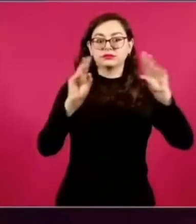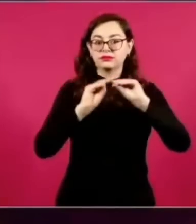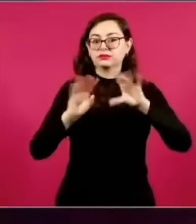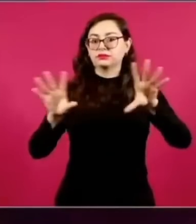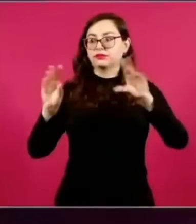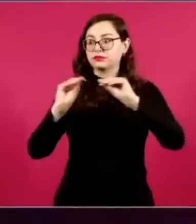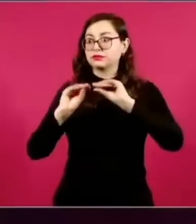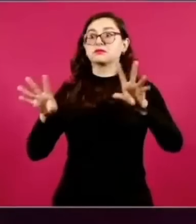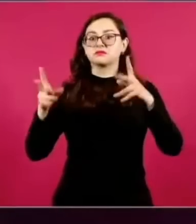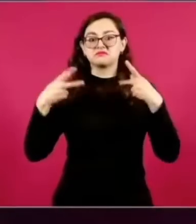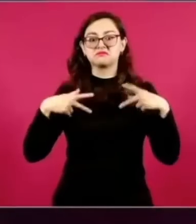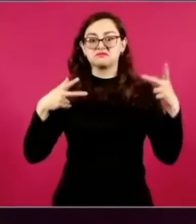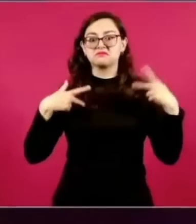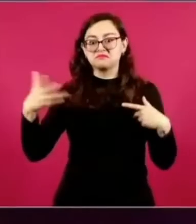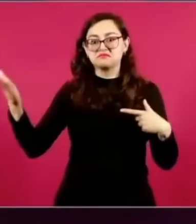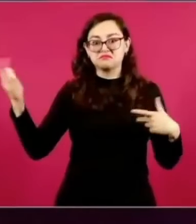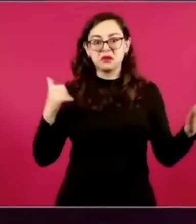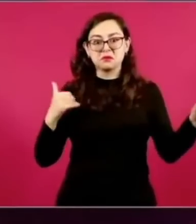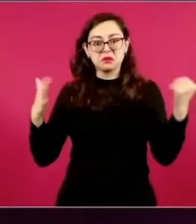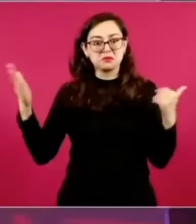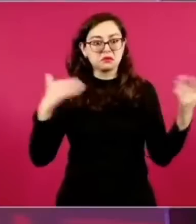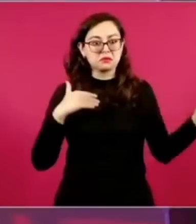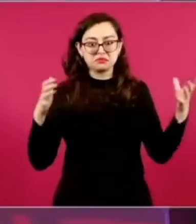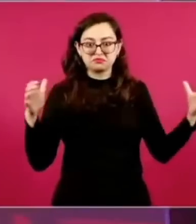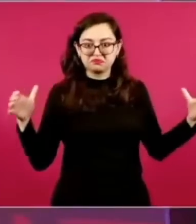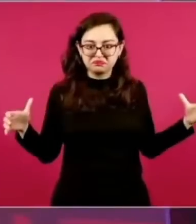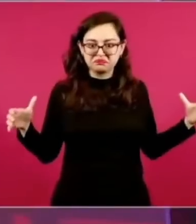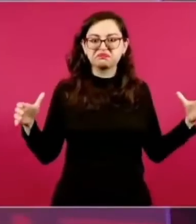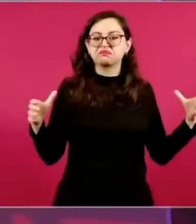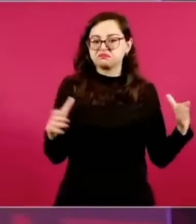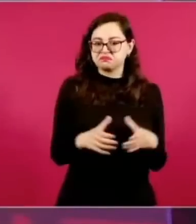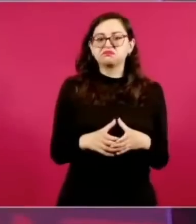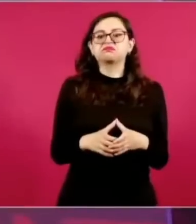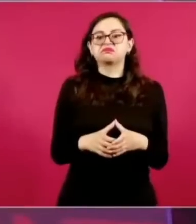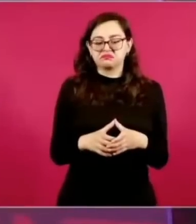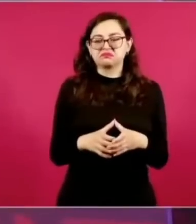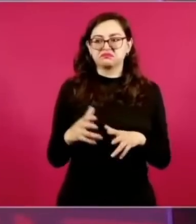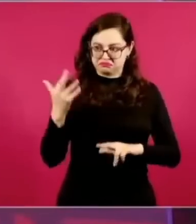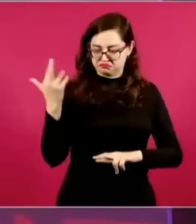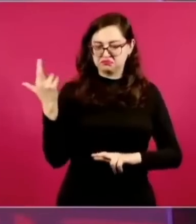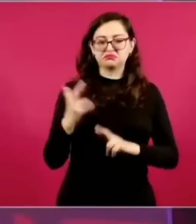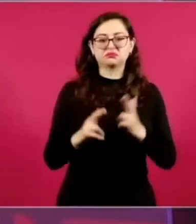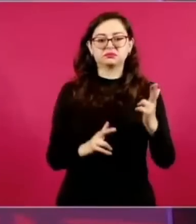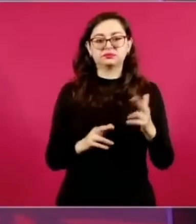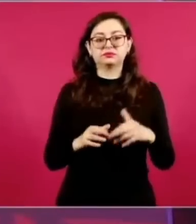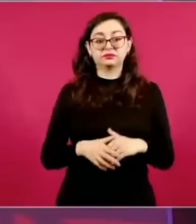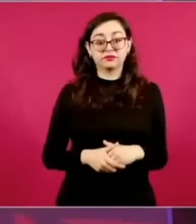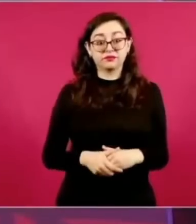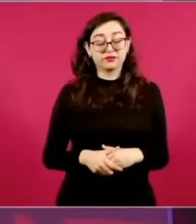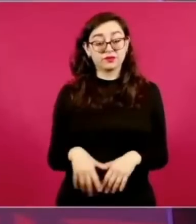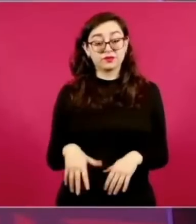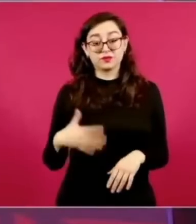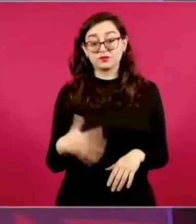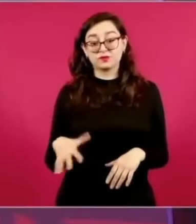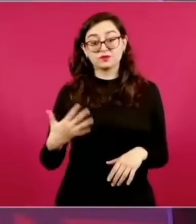reúne a un grupo de revolucionarios. Y es una